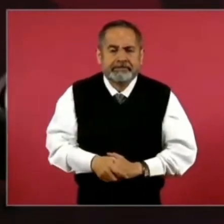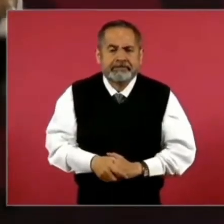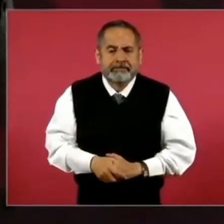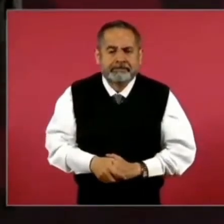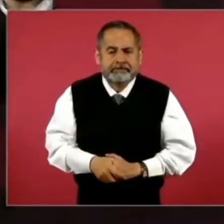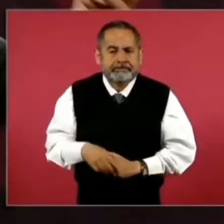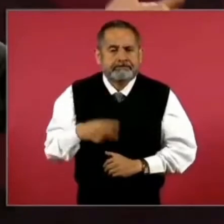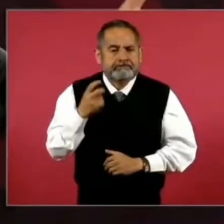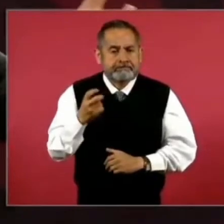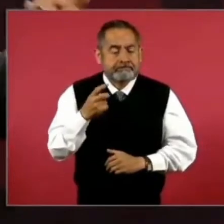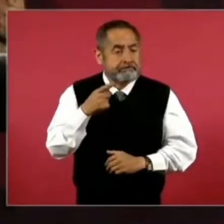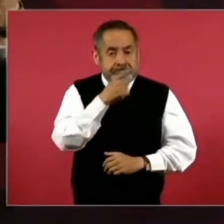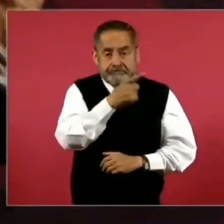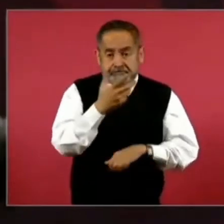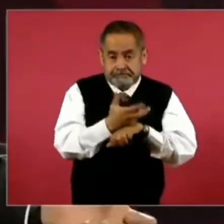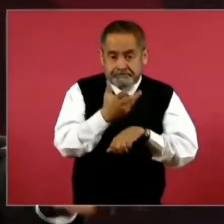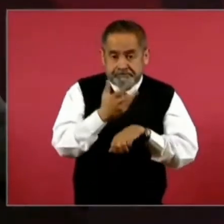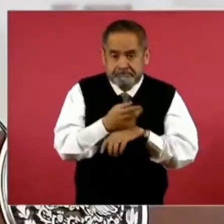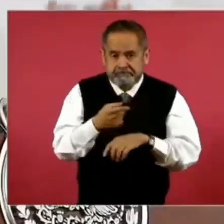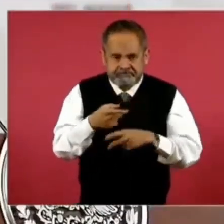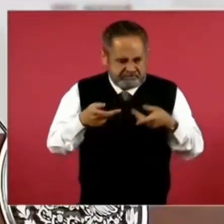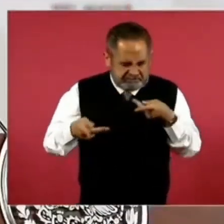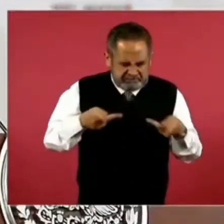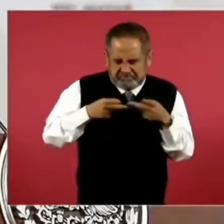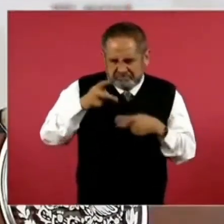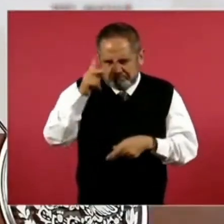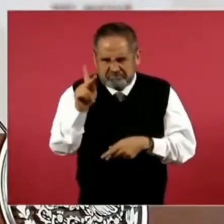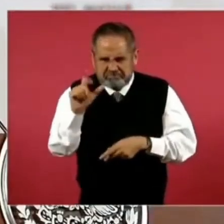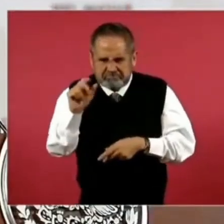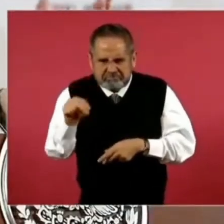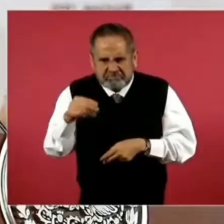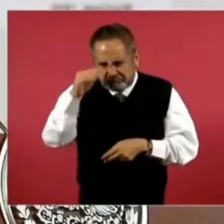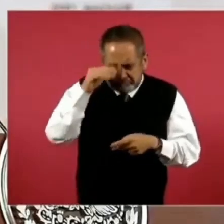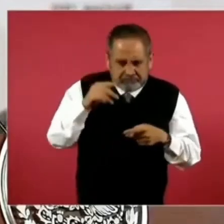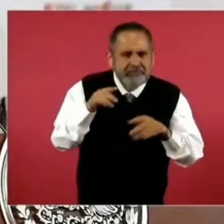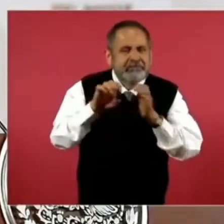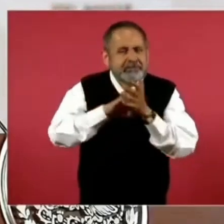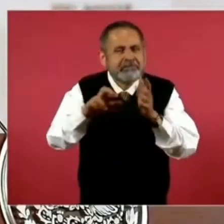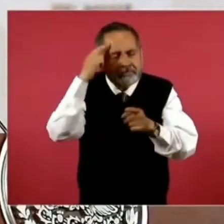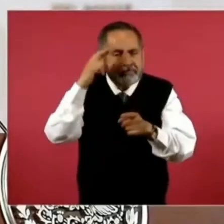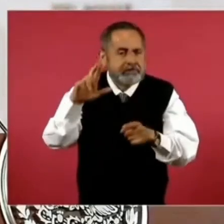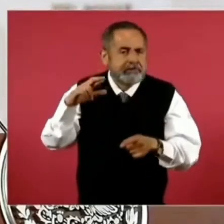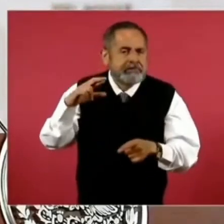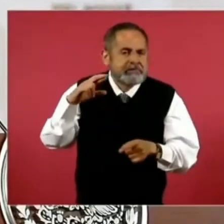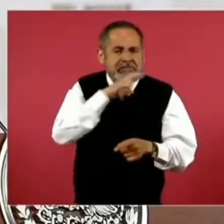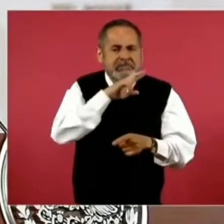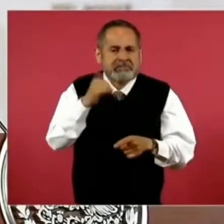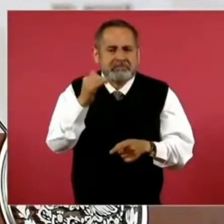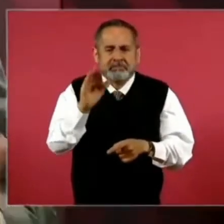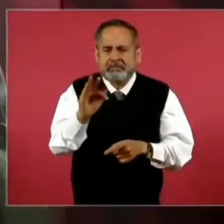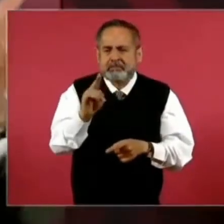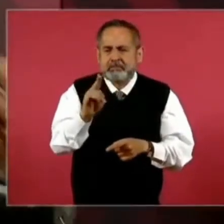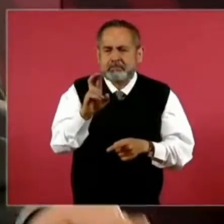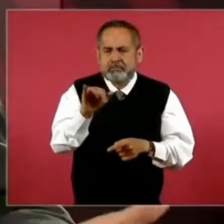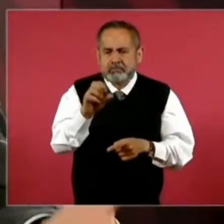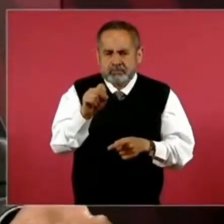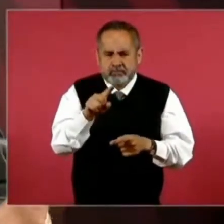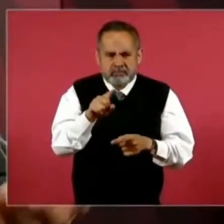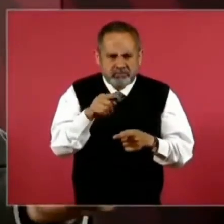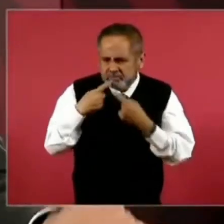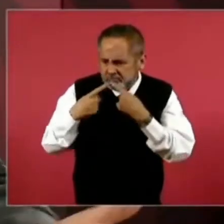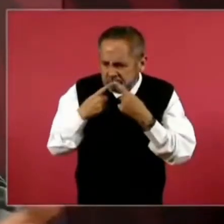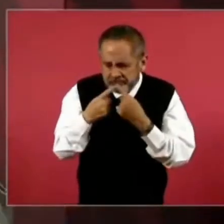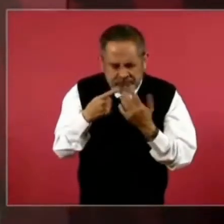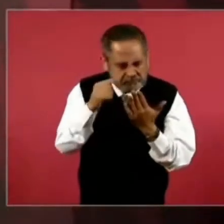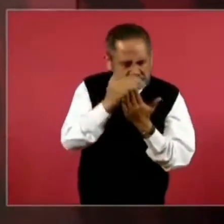Y ellos hacían planes como el Rápido y Furioso para introducir armas